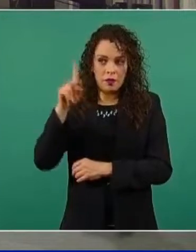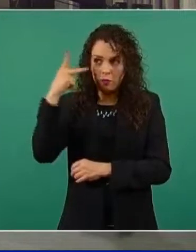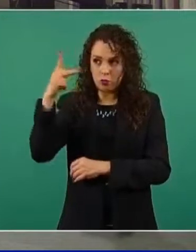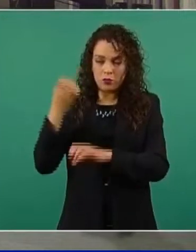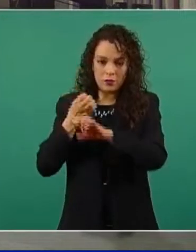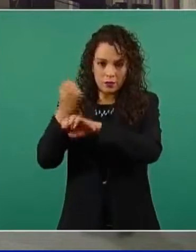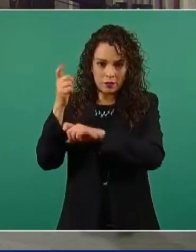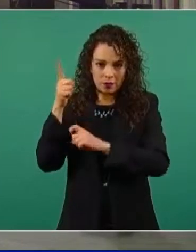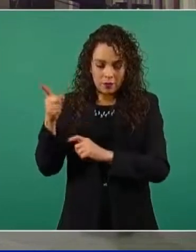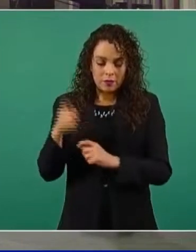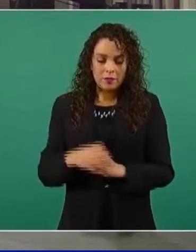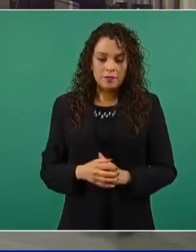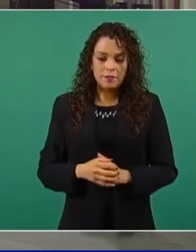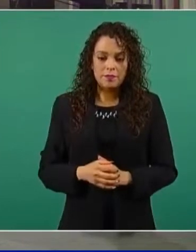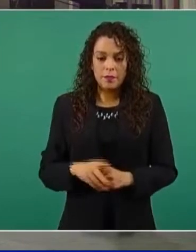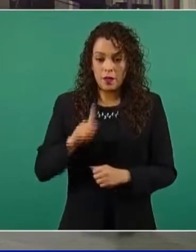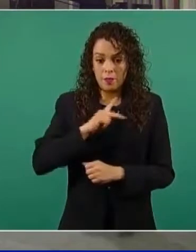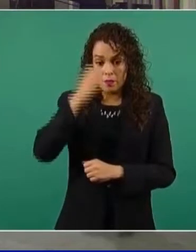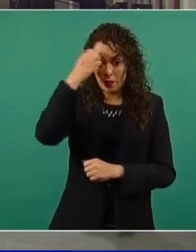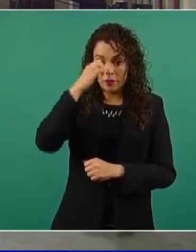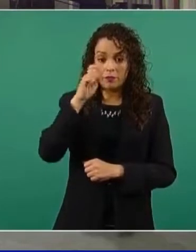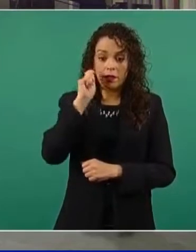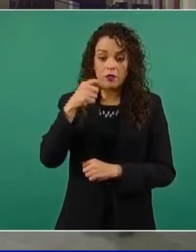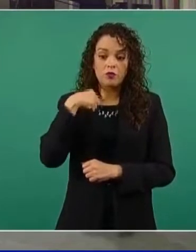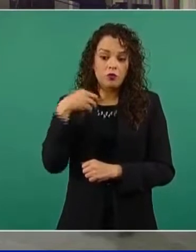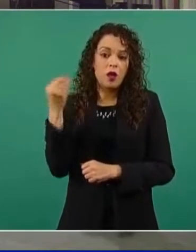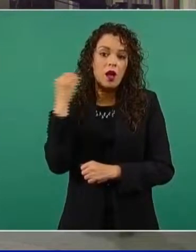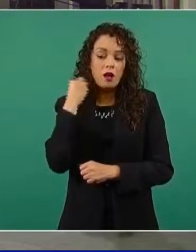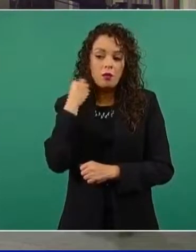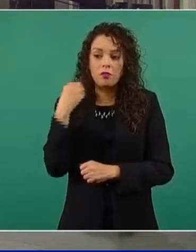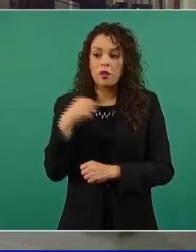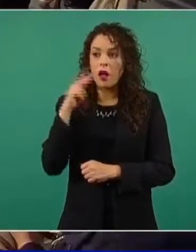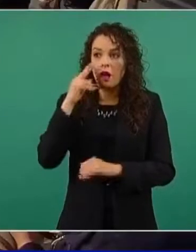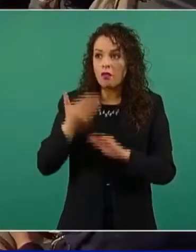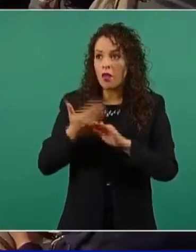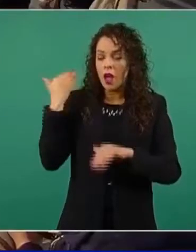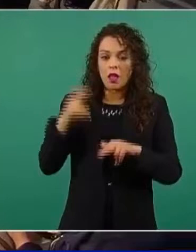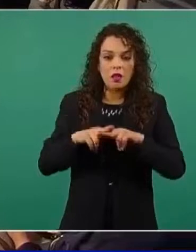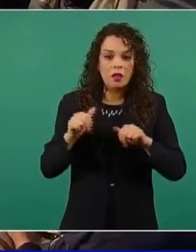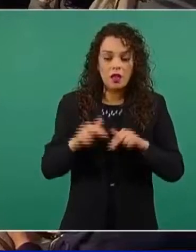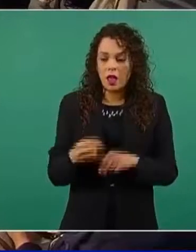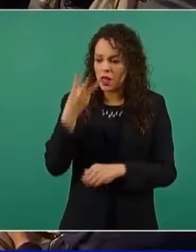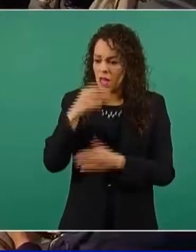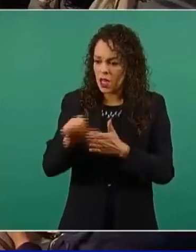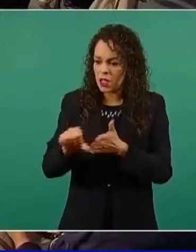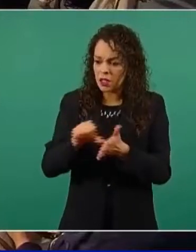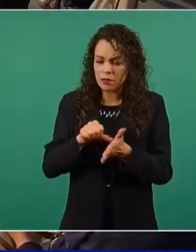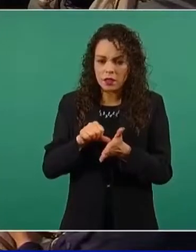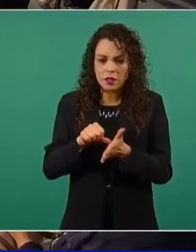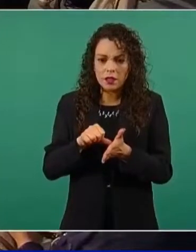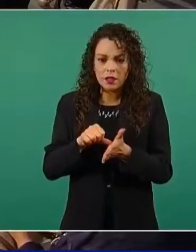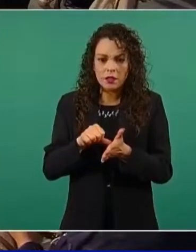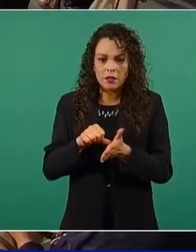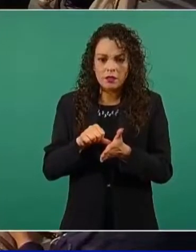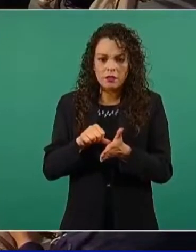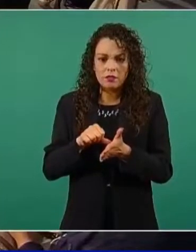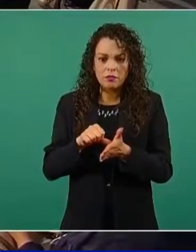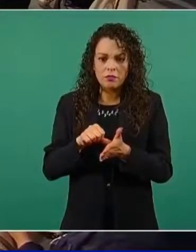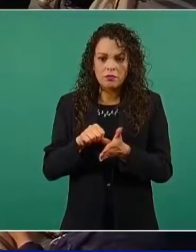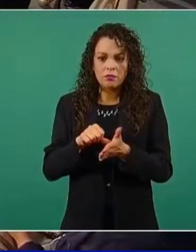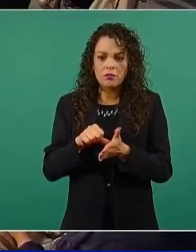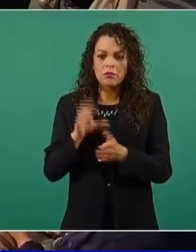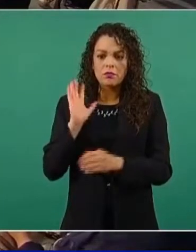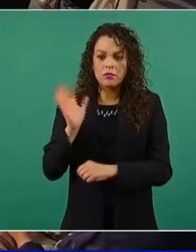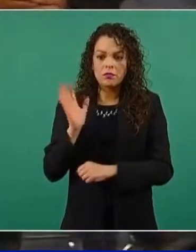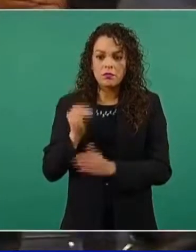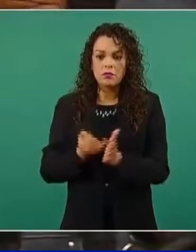pocos casos, y en mi experiencia como abogada, como ningún caso he visto, en 3 meses la Fiscalía General del Estado determinó